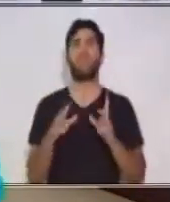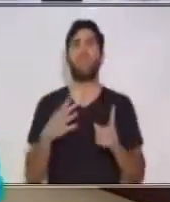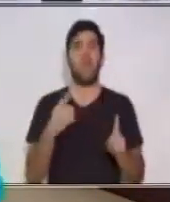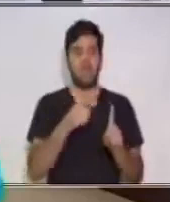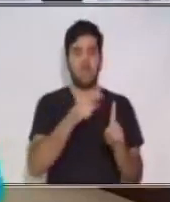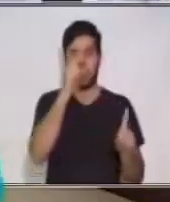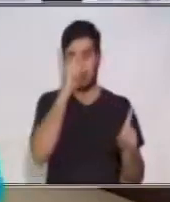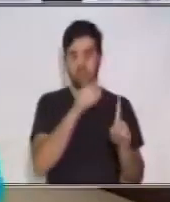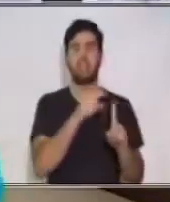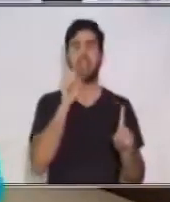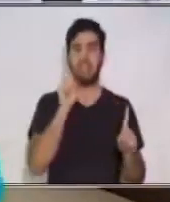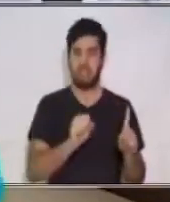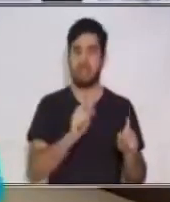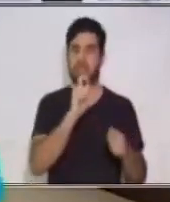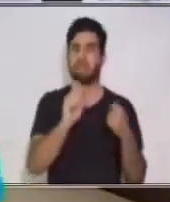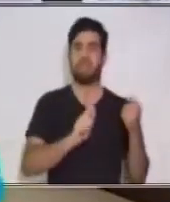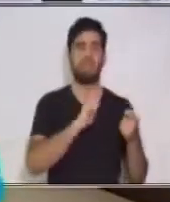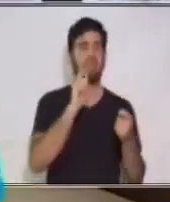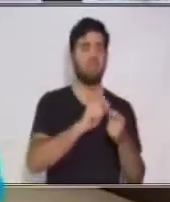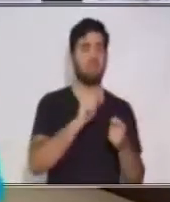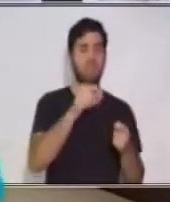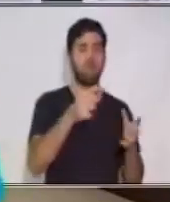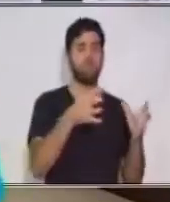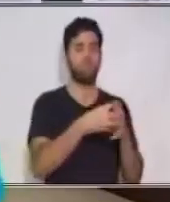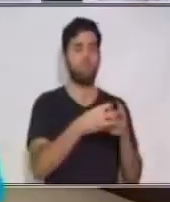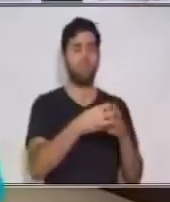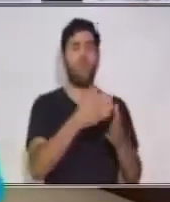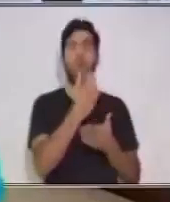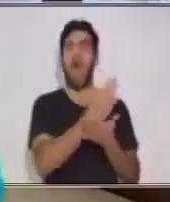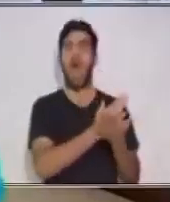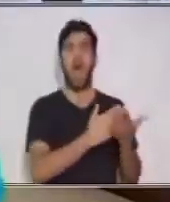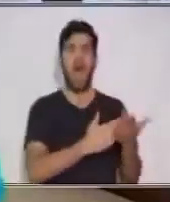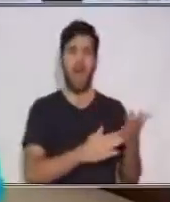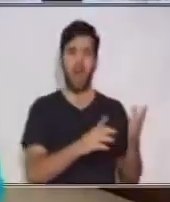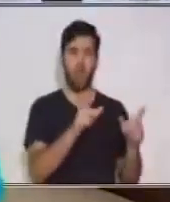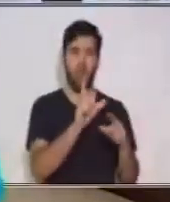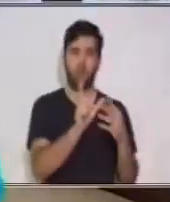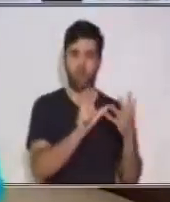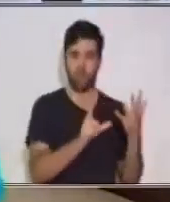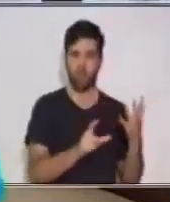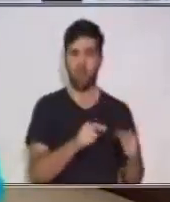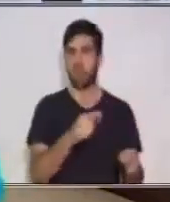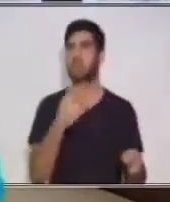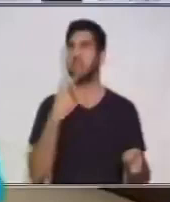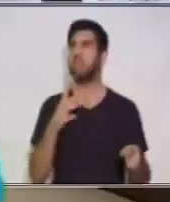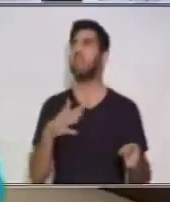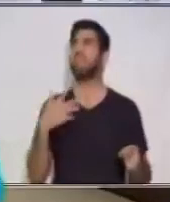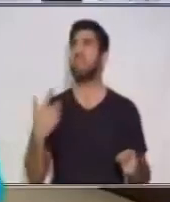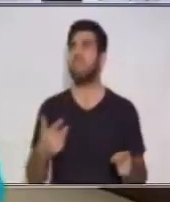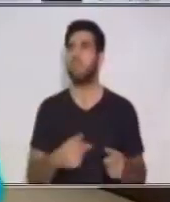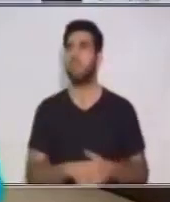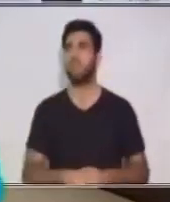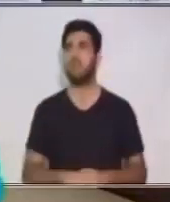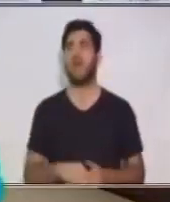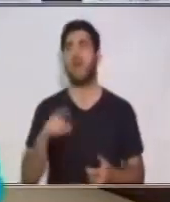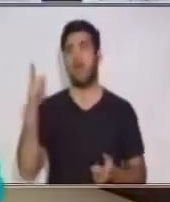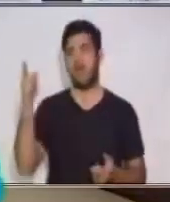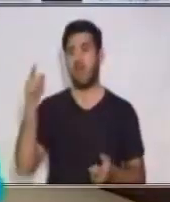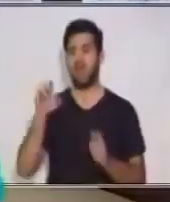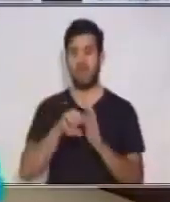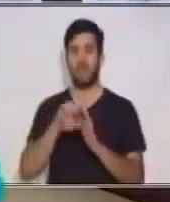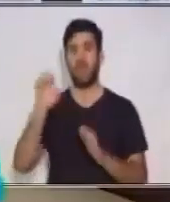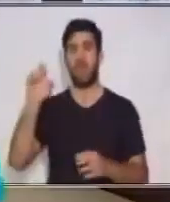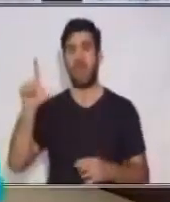van a hablar específicamente de un grupo de personas o de una sola persona. En este caso de ejemplo tenemos